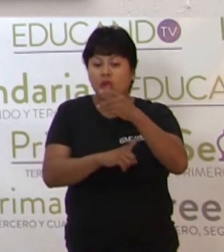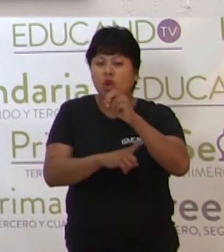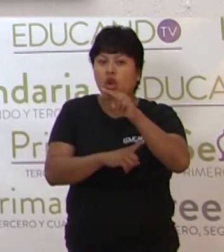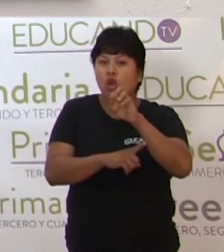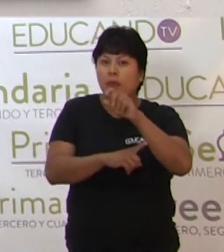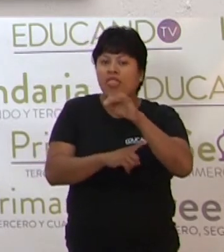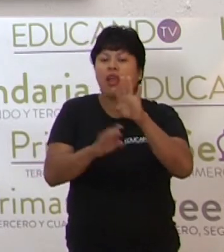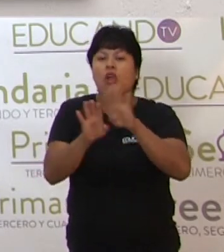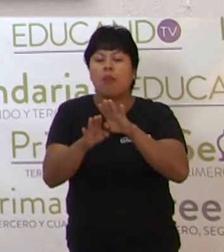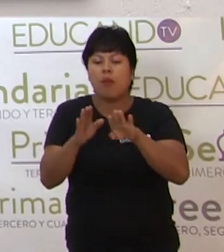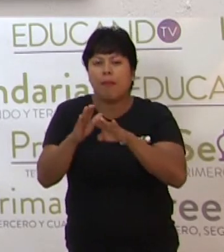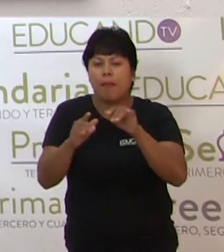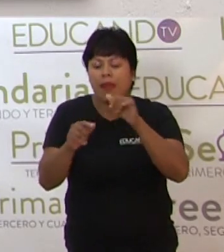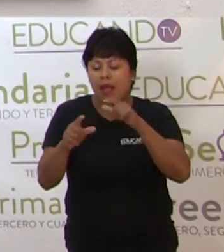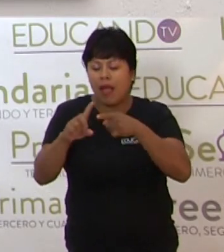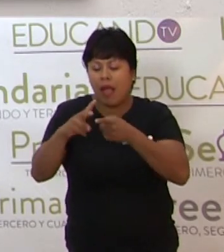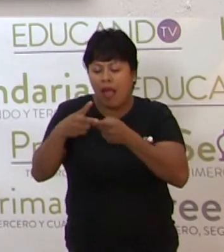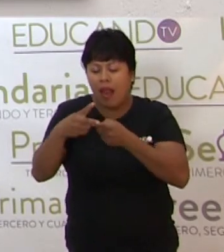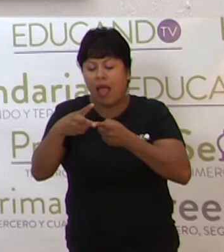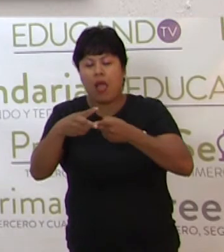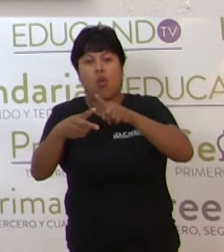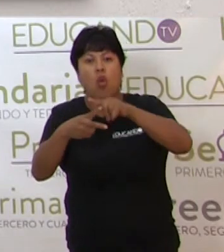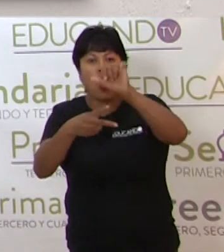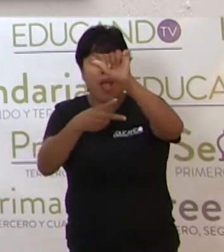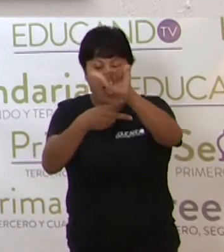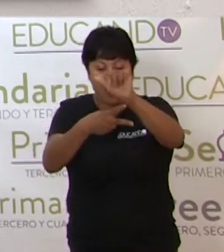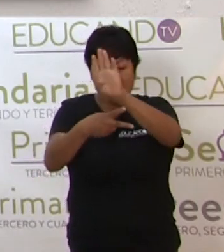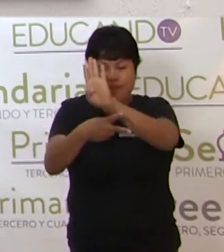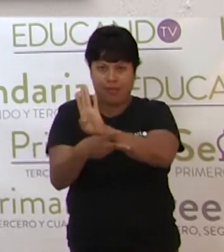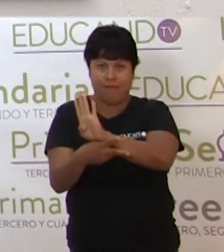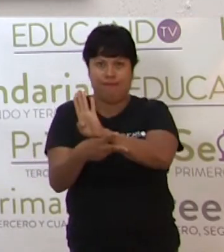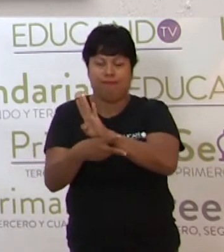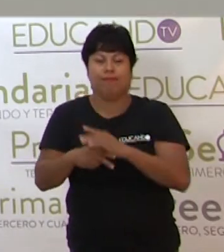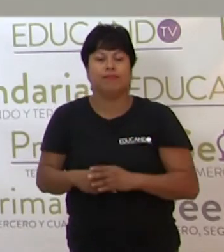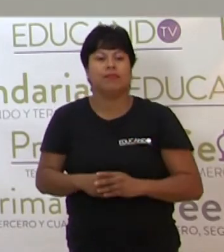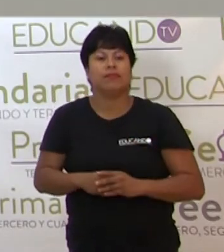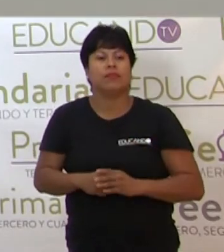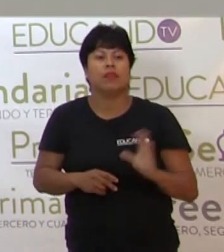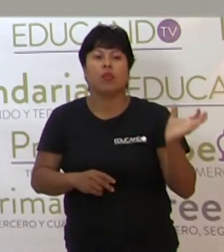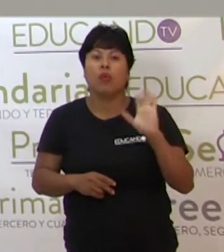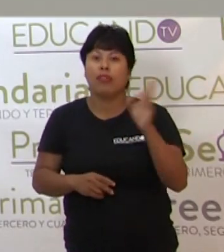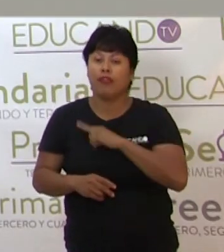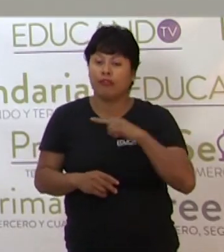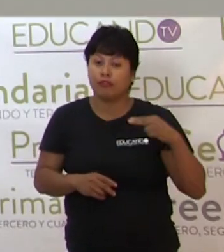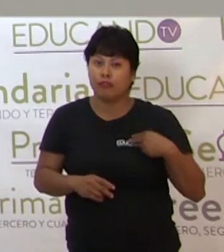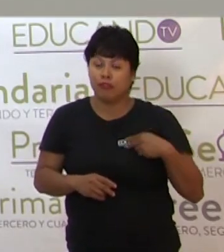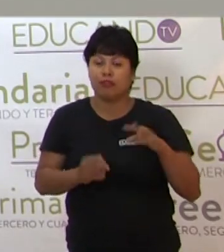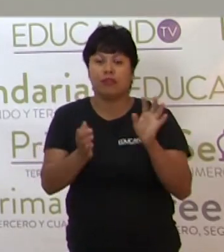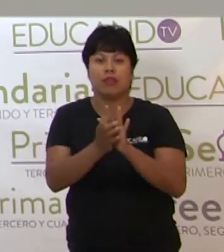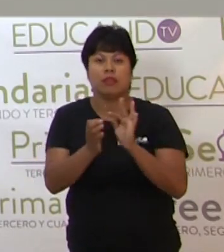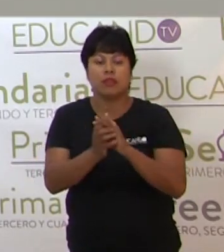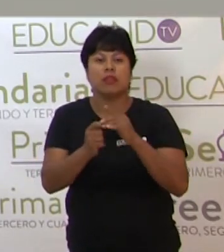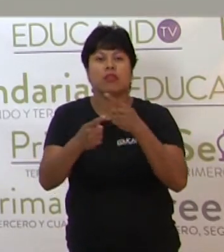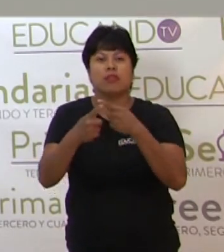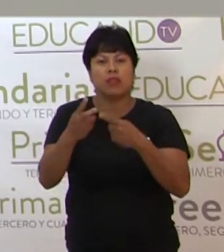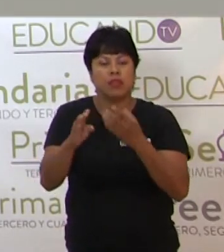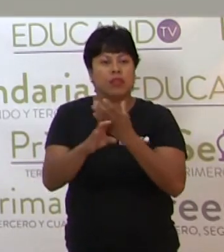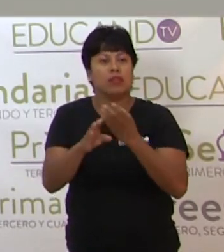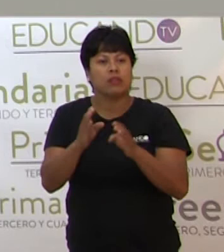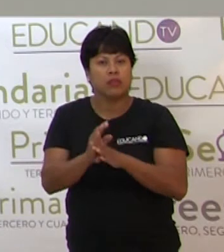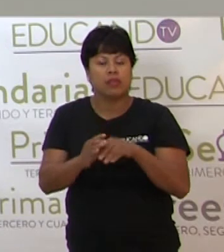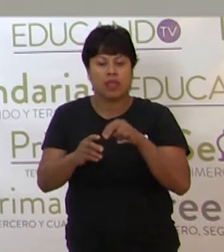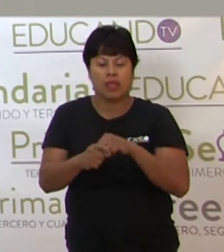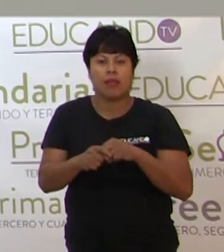ángulo A y en base al ángulo B, ¿sí? Cuando nosotros definimos las funciones